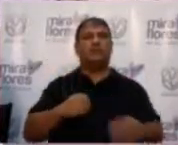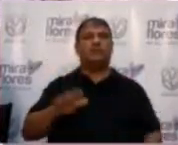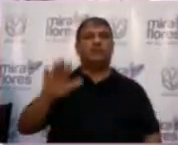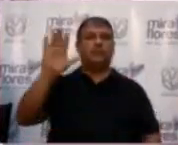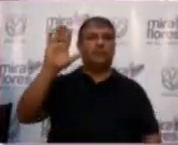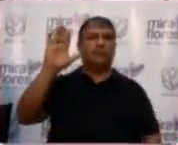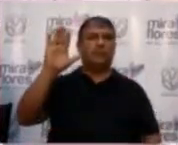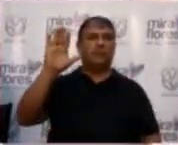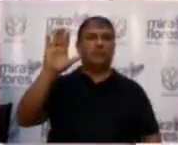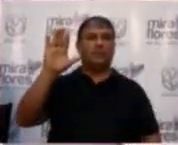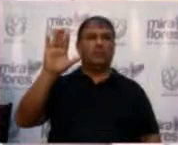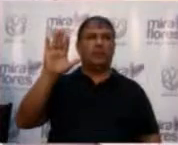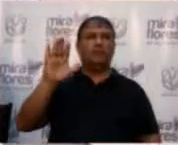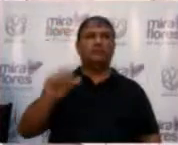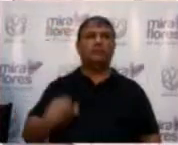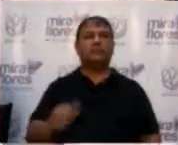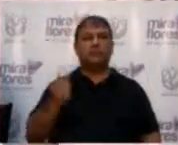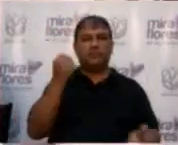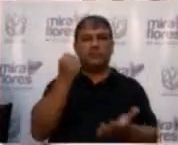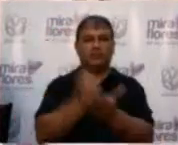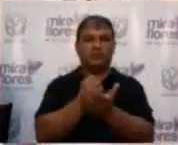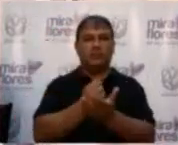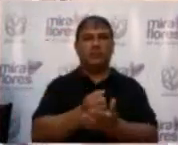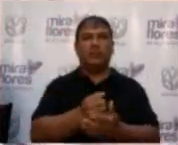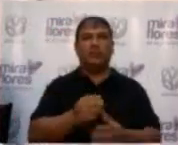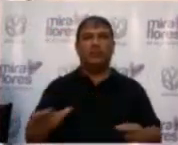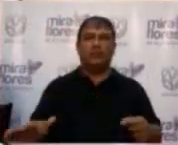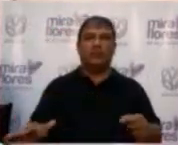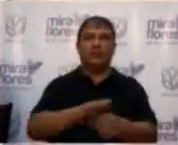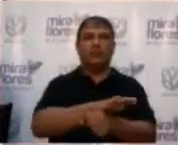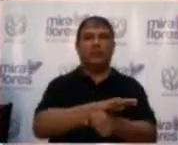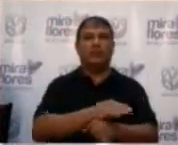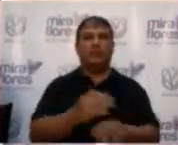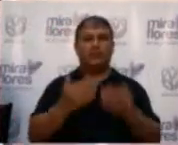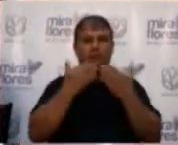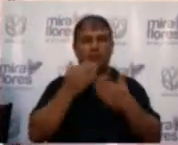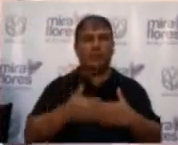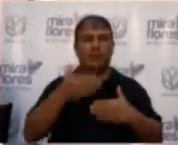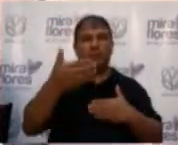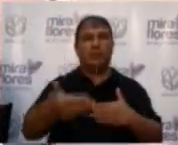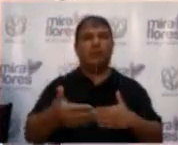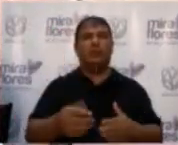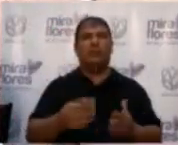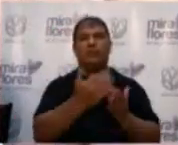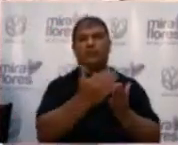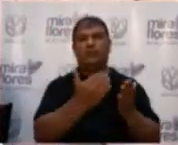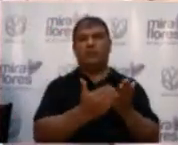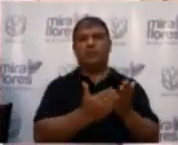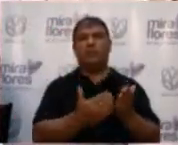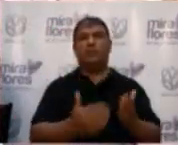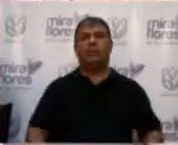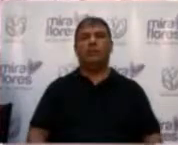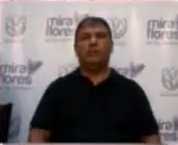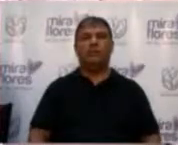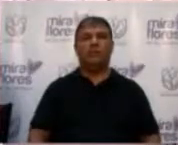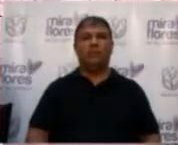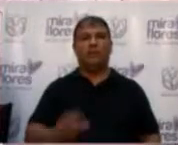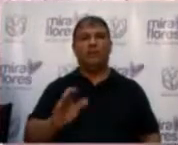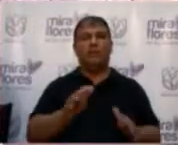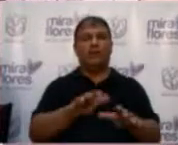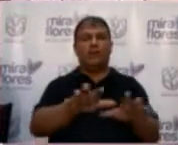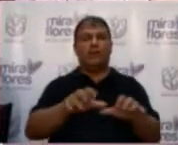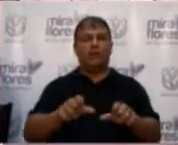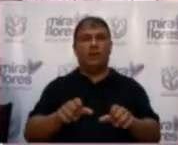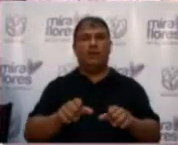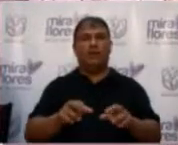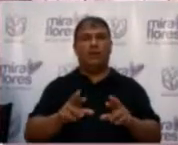de conformidad. Aprobada por unanimidad. Muchas gracias. Vamos al siguiente punto. Hay otra acta de sesión extraordinaria. Hay un acta